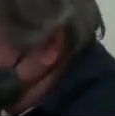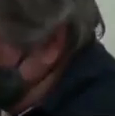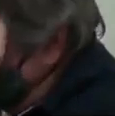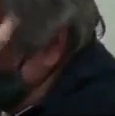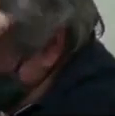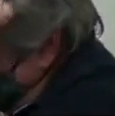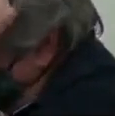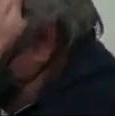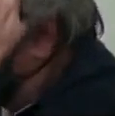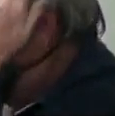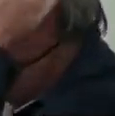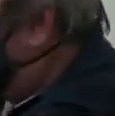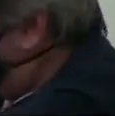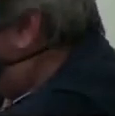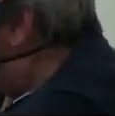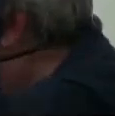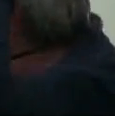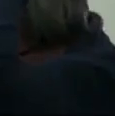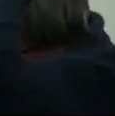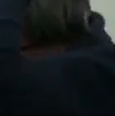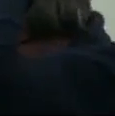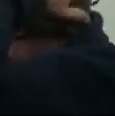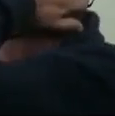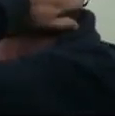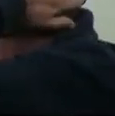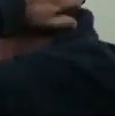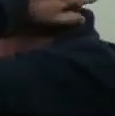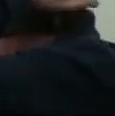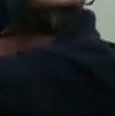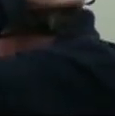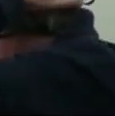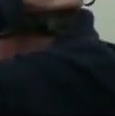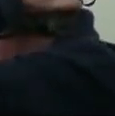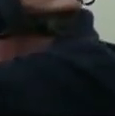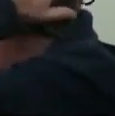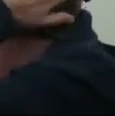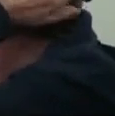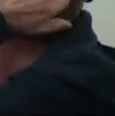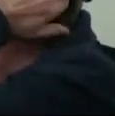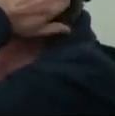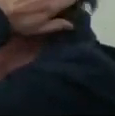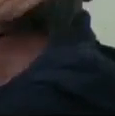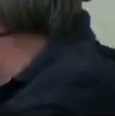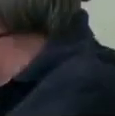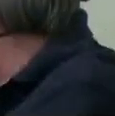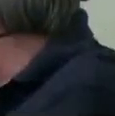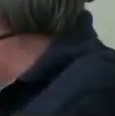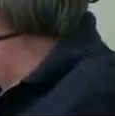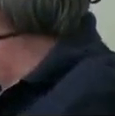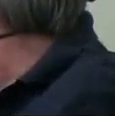¿no? Estos reclusos se infectan, el caso cero, digamos,